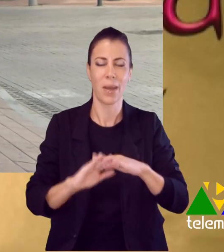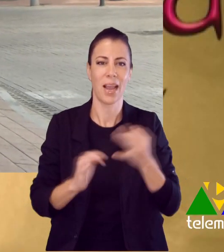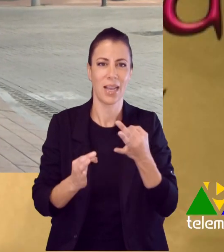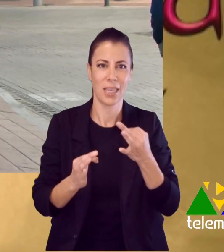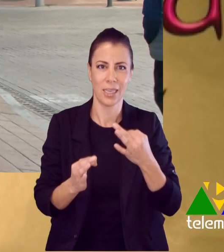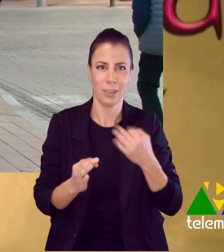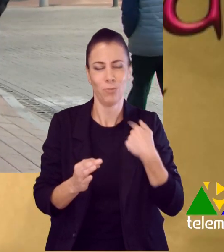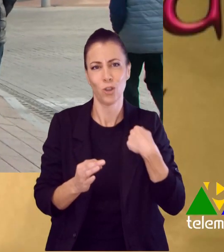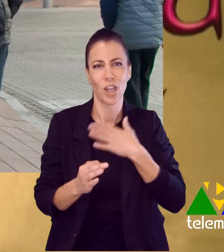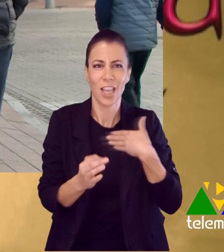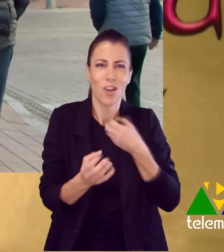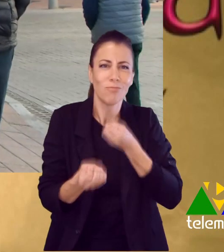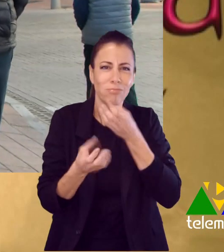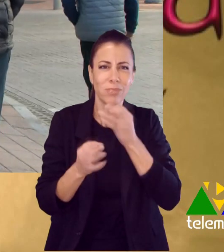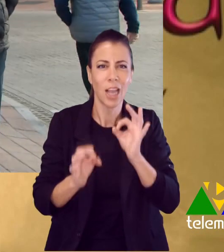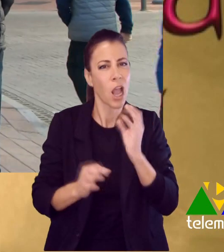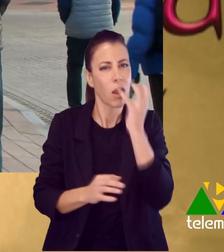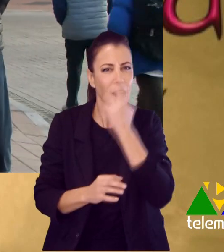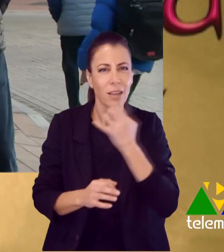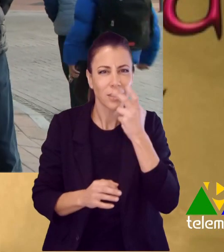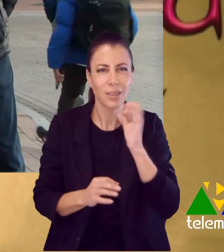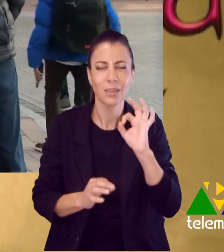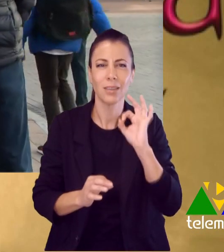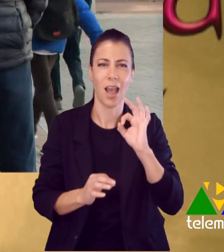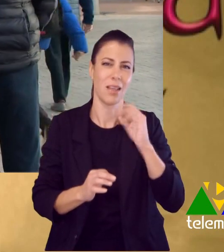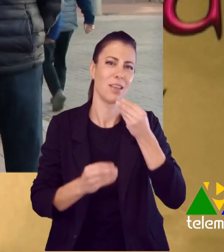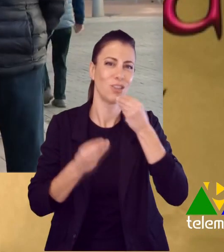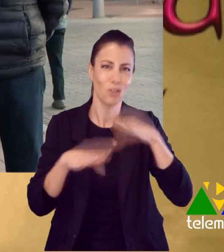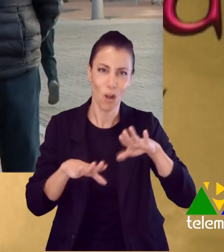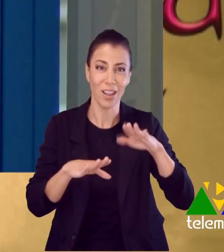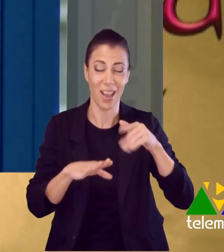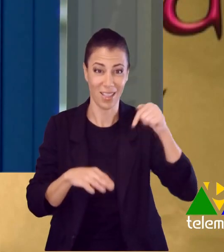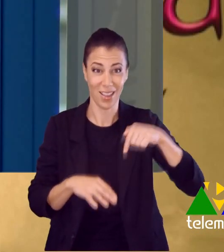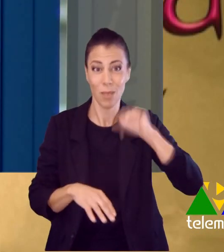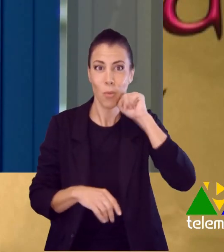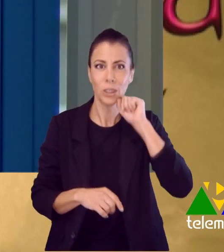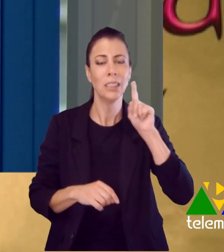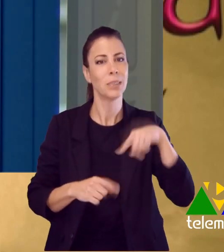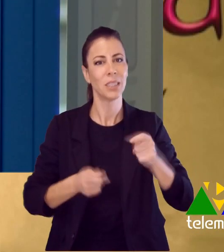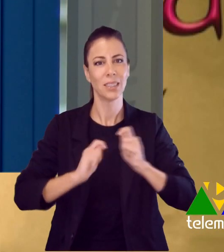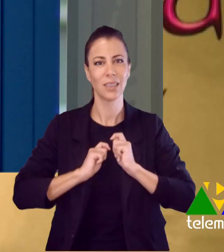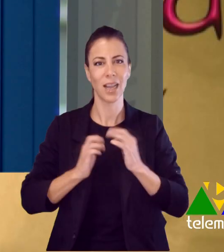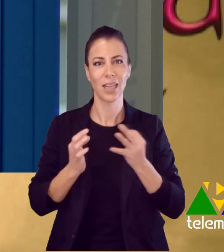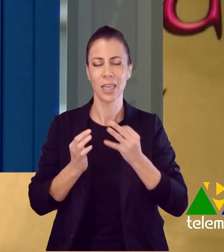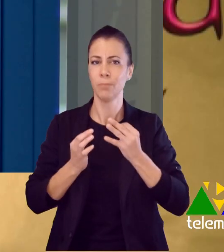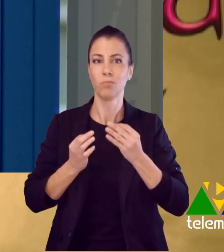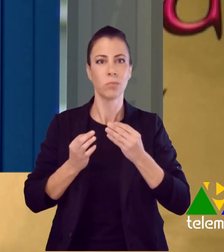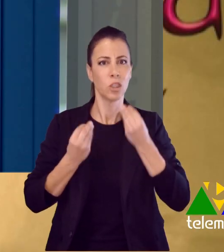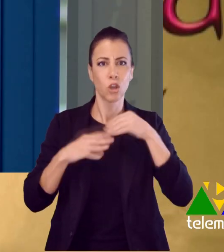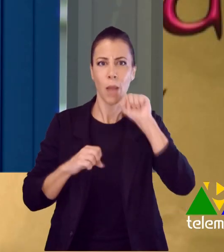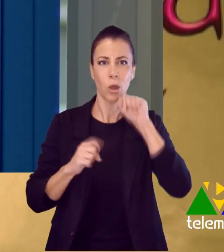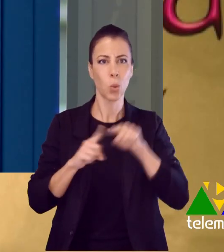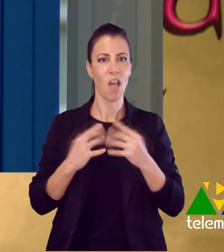acercarnos a esos acontecimientos, a esas leyendas urbanas que tenemos aquí en nuestro municipio y que nos refrescan la historia de Motril y, sobre